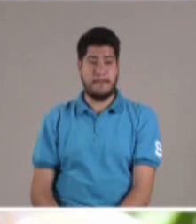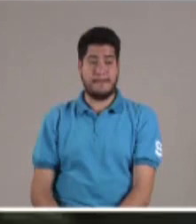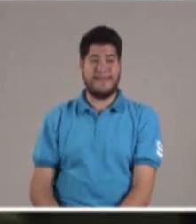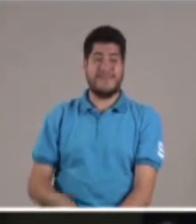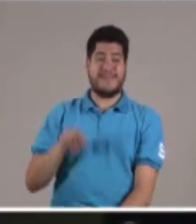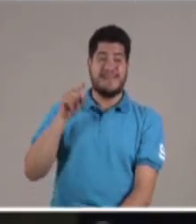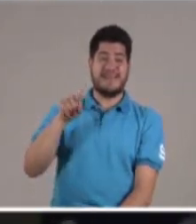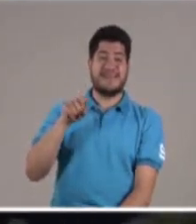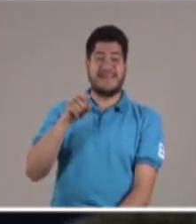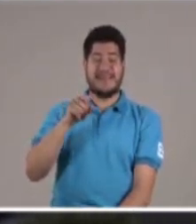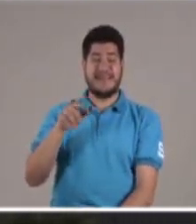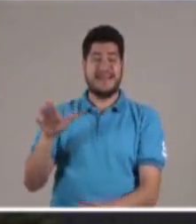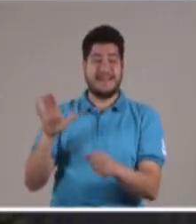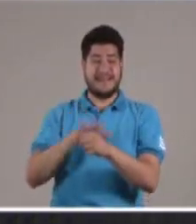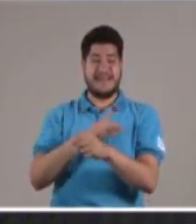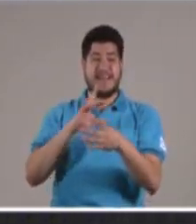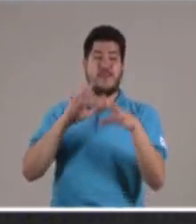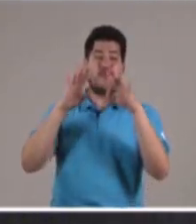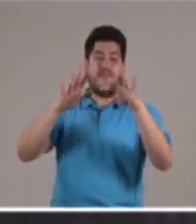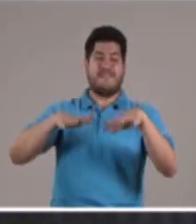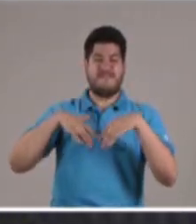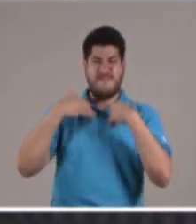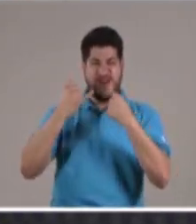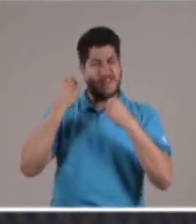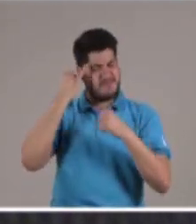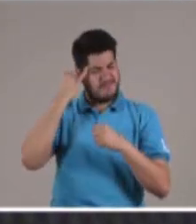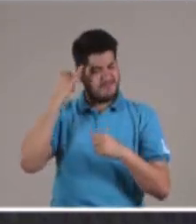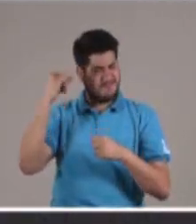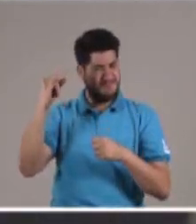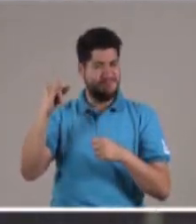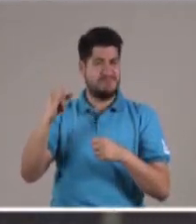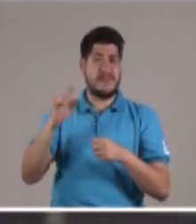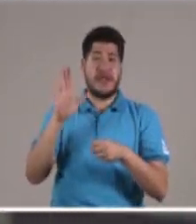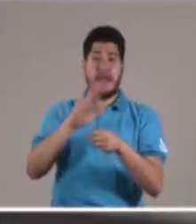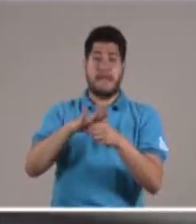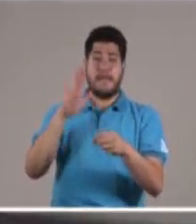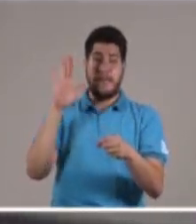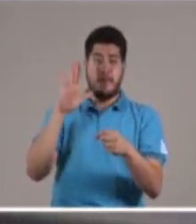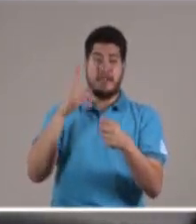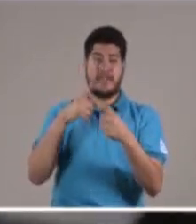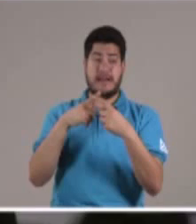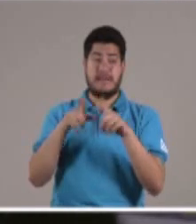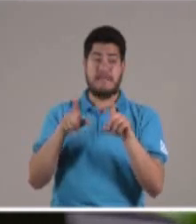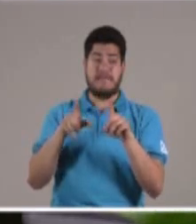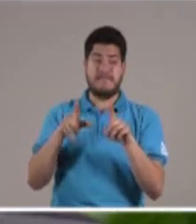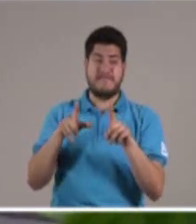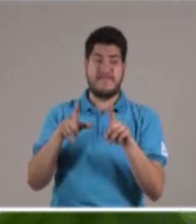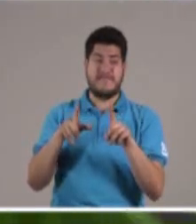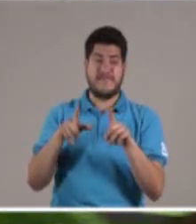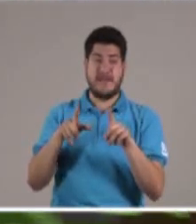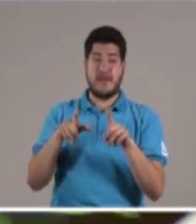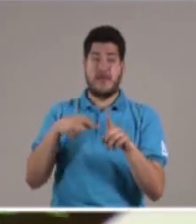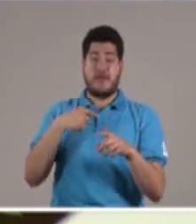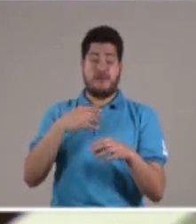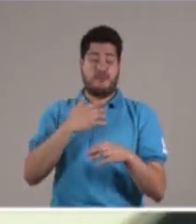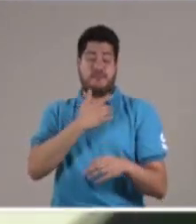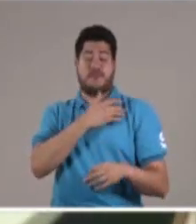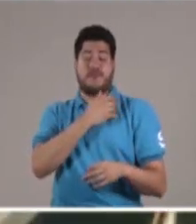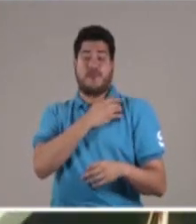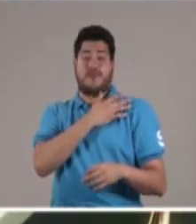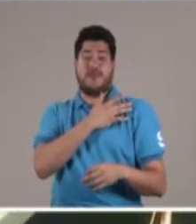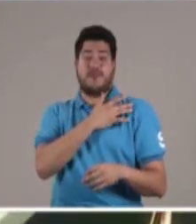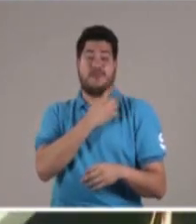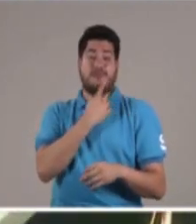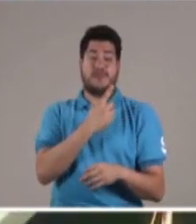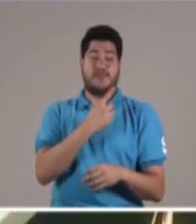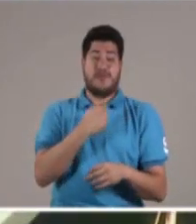y él estaba lleno de vigor y de inteligencia Y de promesas y se las restregaba en la cara a sus hermanos que eran viejos